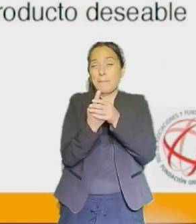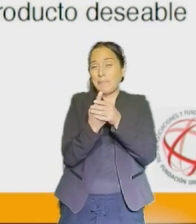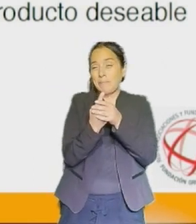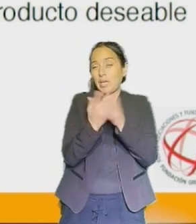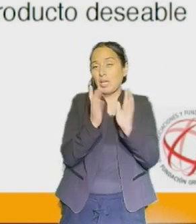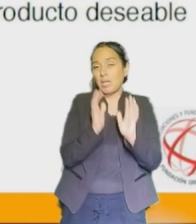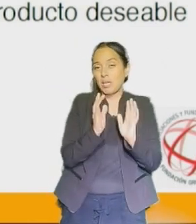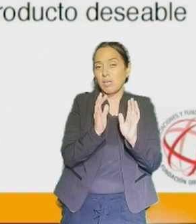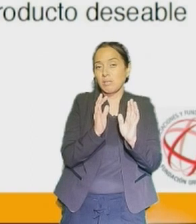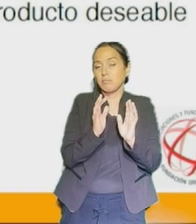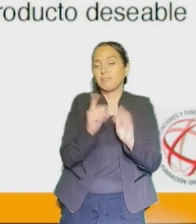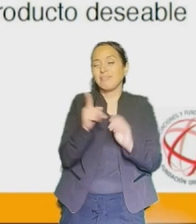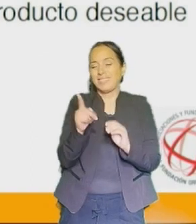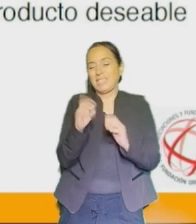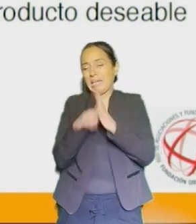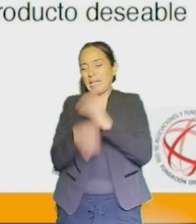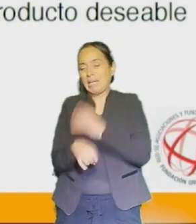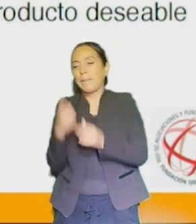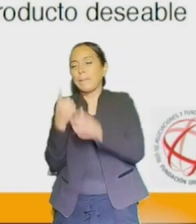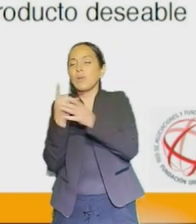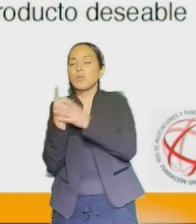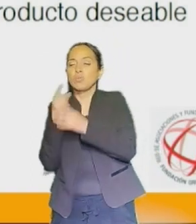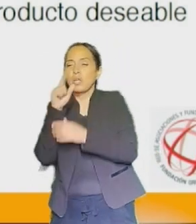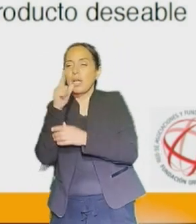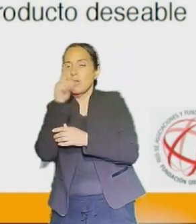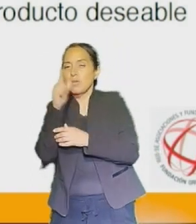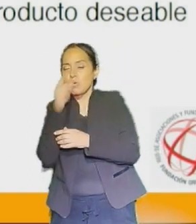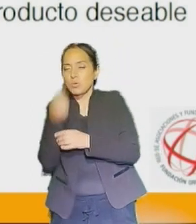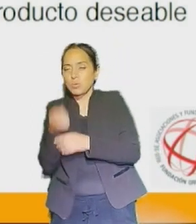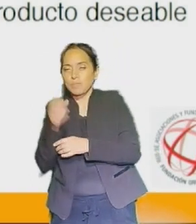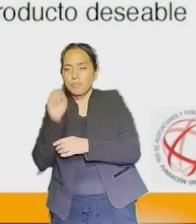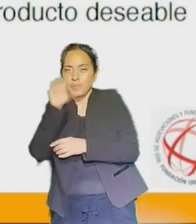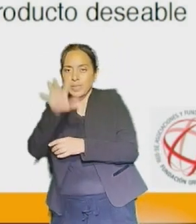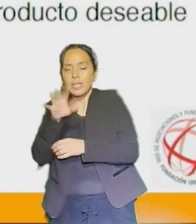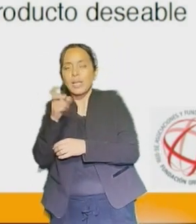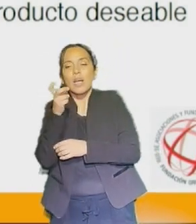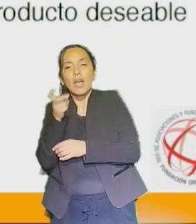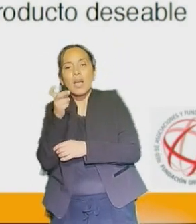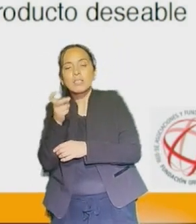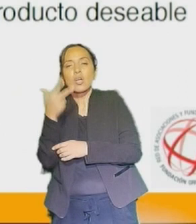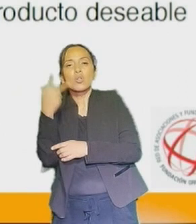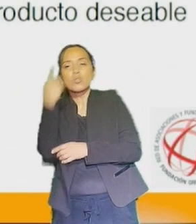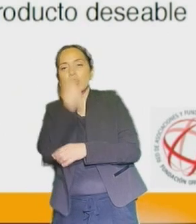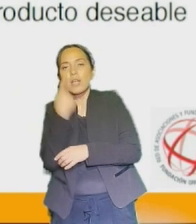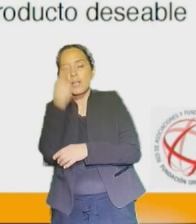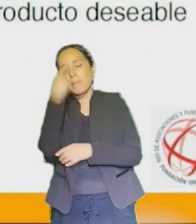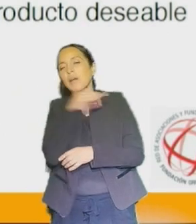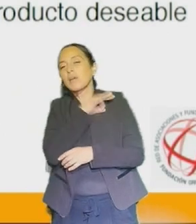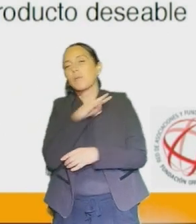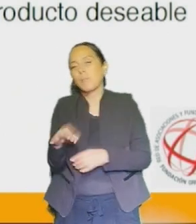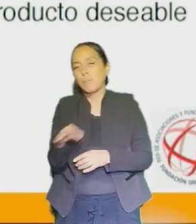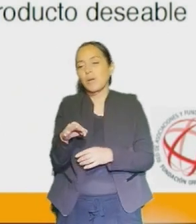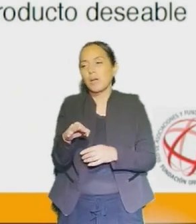ser una lamparita de gas que a lo mejor sí dura las 8 horas. Ese es el producto, lo mínimo para que se pueda poner